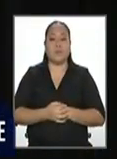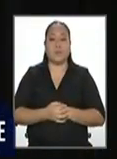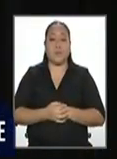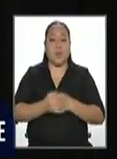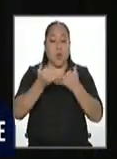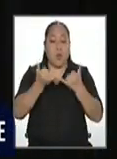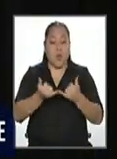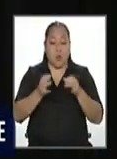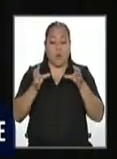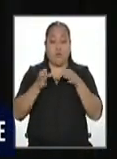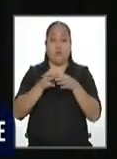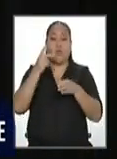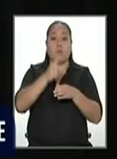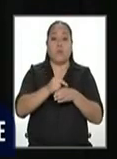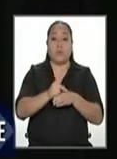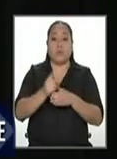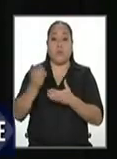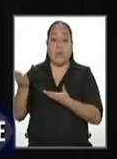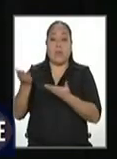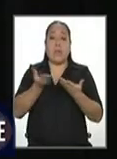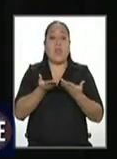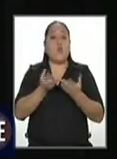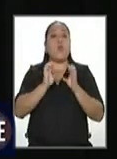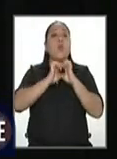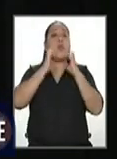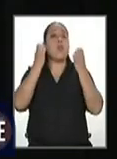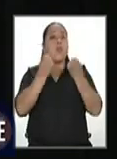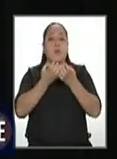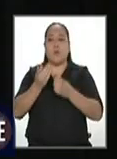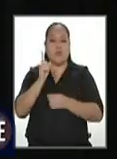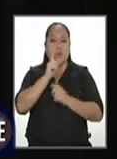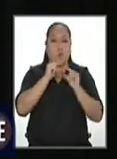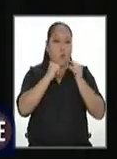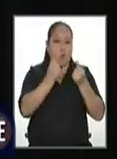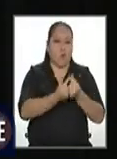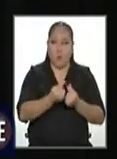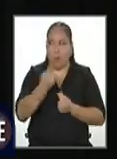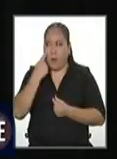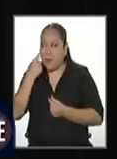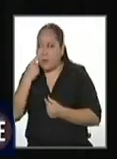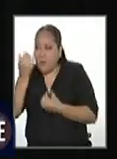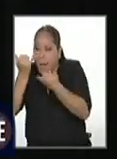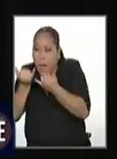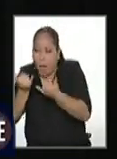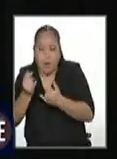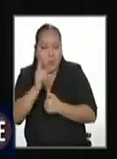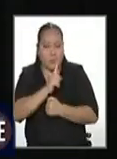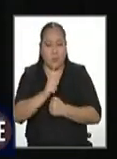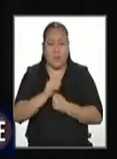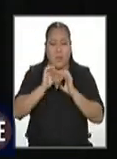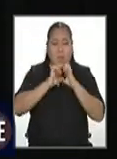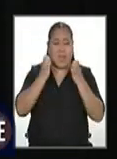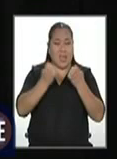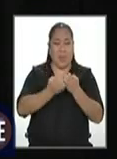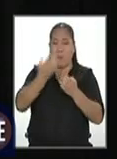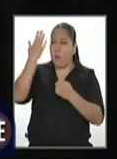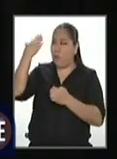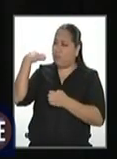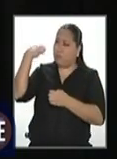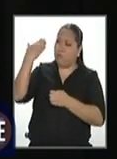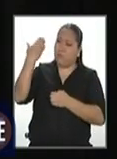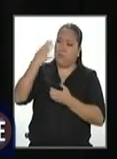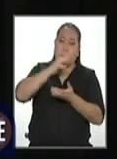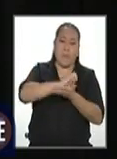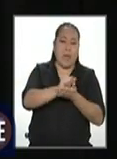Hoy Fuerza Popular ha traído un equipo, no un grupo que recién se conoce. Un equipo que trabajó desde hace meses